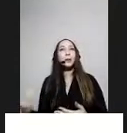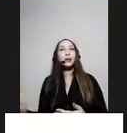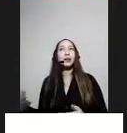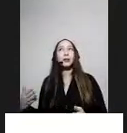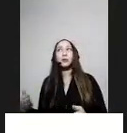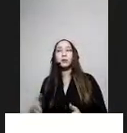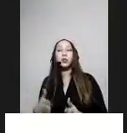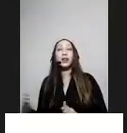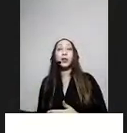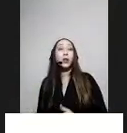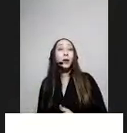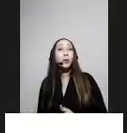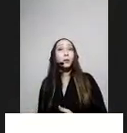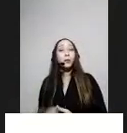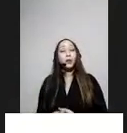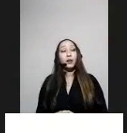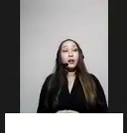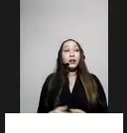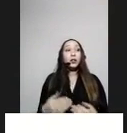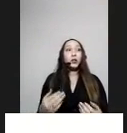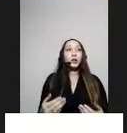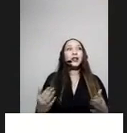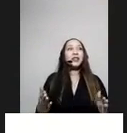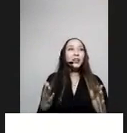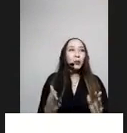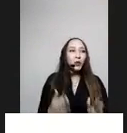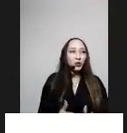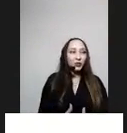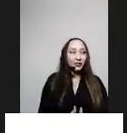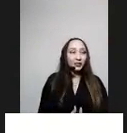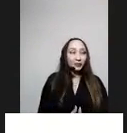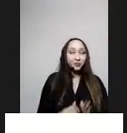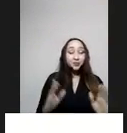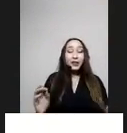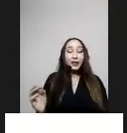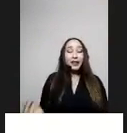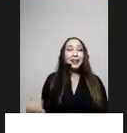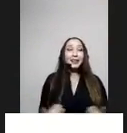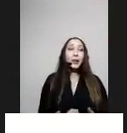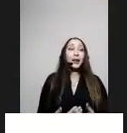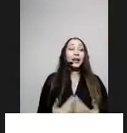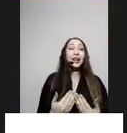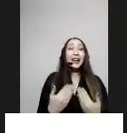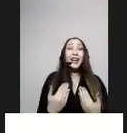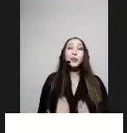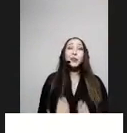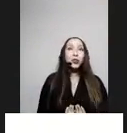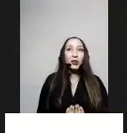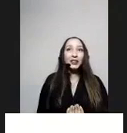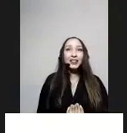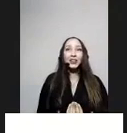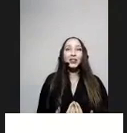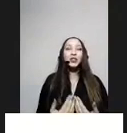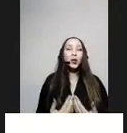a pensar cosas que no debo? Todo eso hay que tenerlo muy consciente. Y hay que saber que las